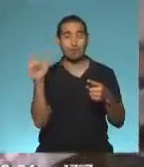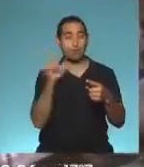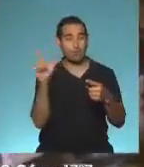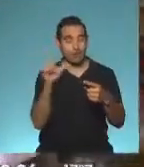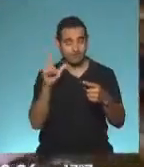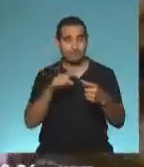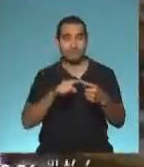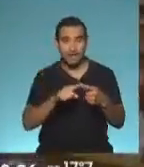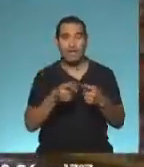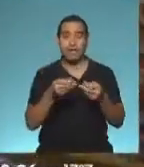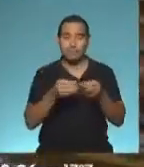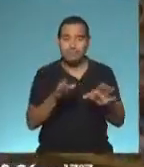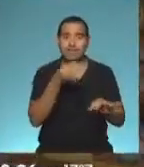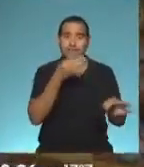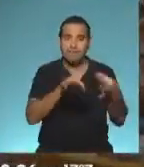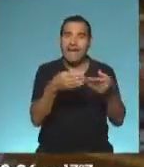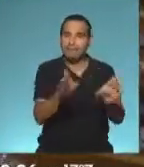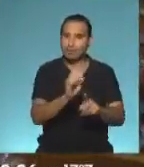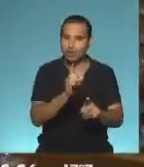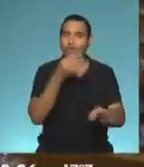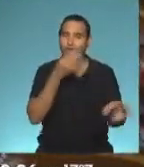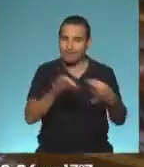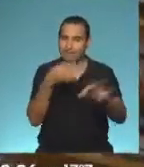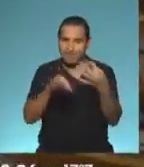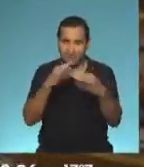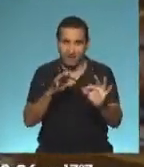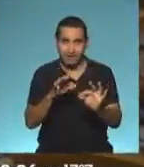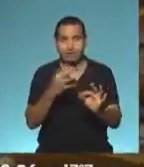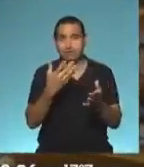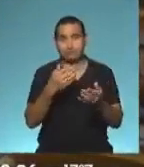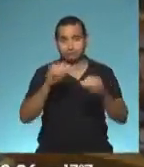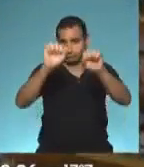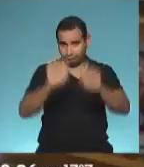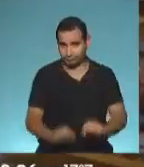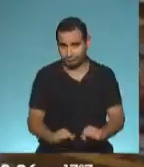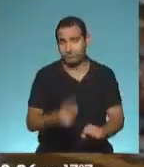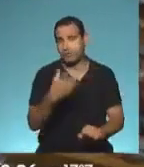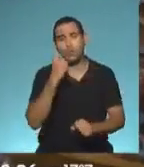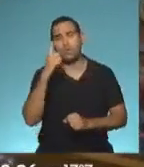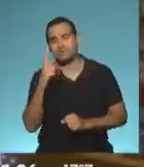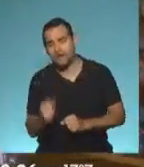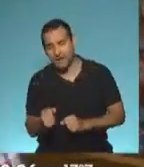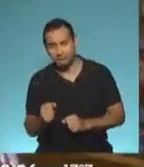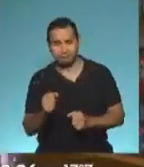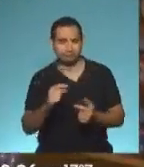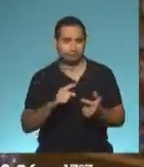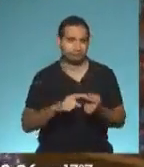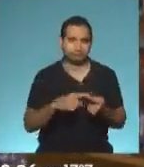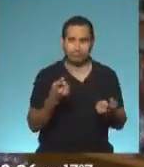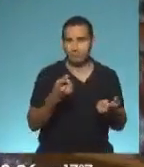pudimos empezar a vender no abrir sino empezar a vender con parcial a baja a través de whatsapp a través de